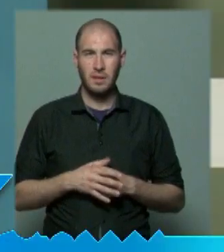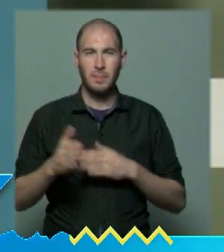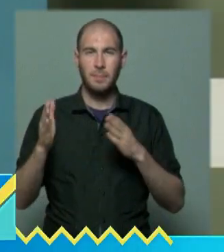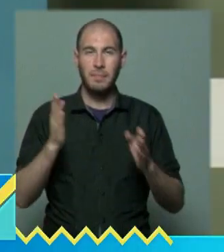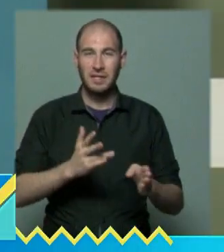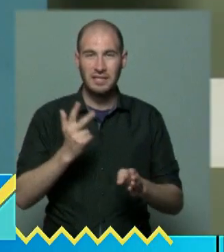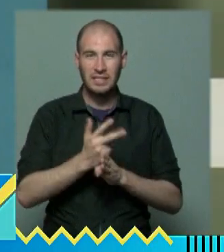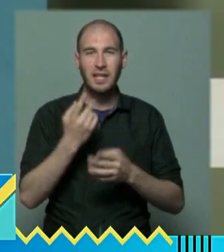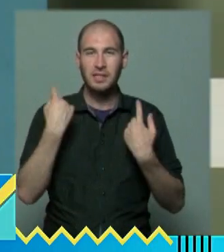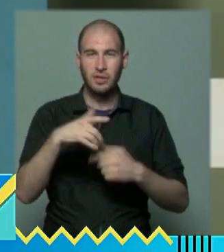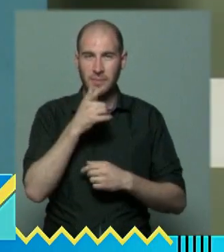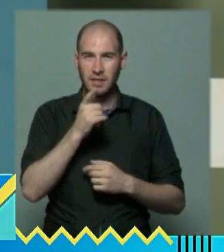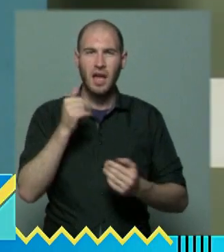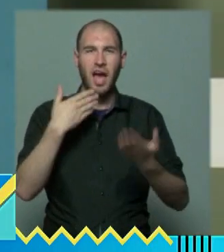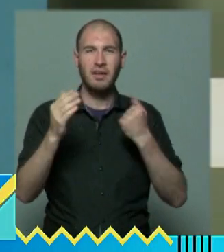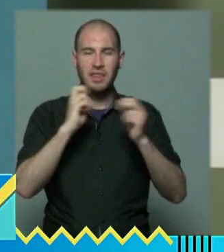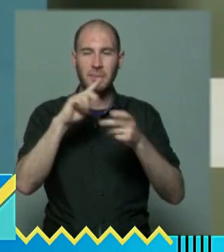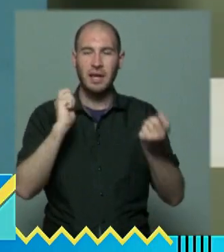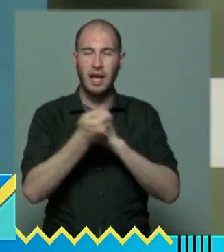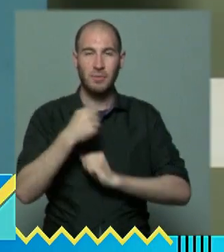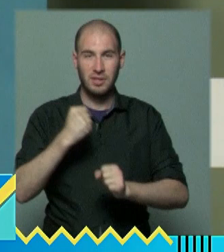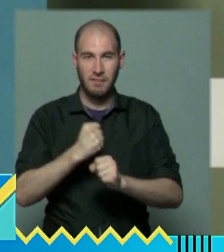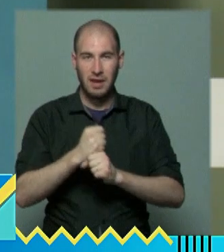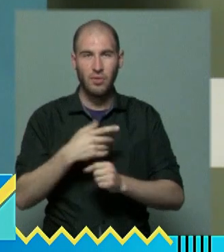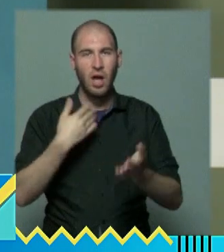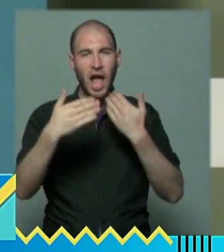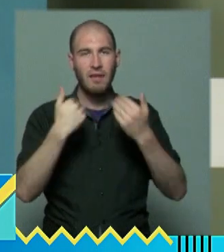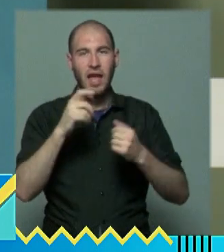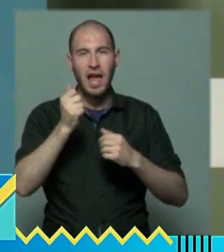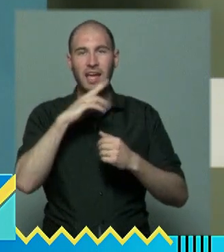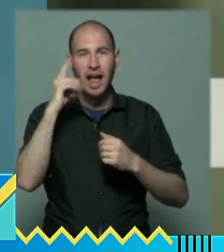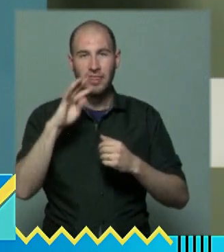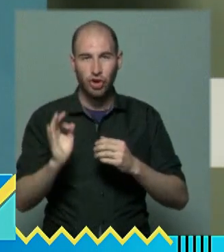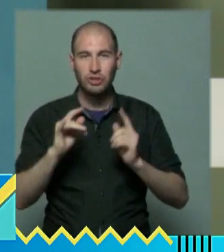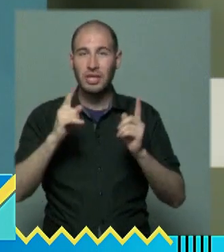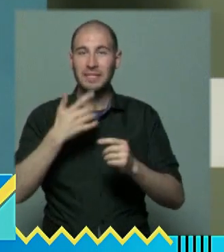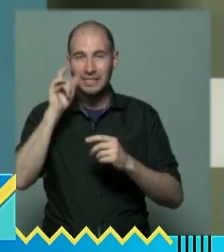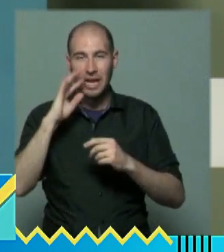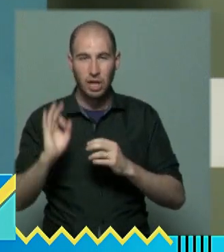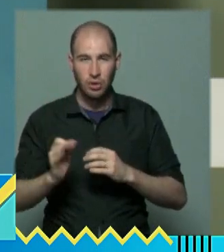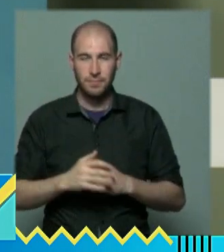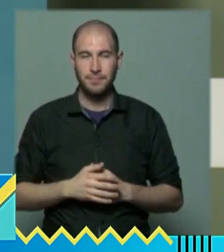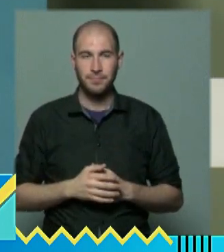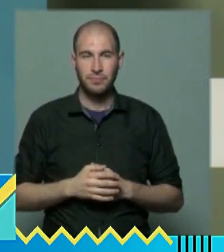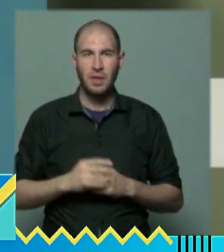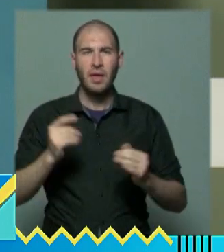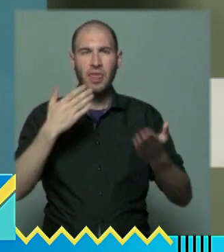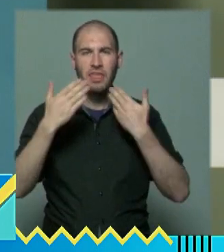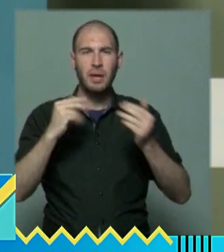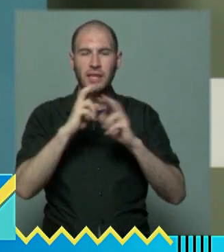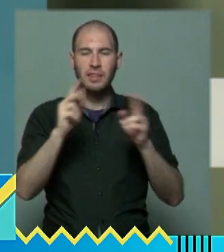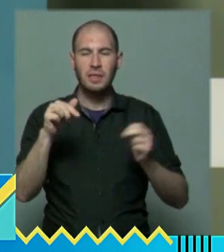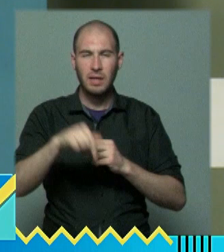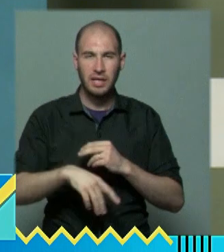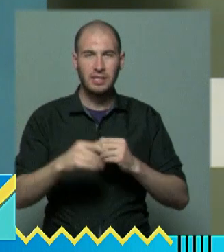Tercer bloque en distintos parecidos, estamos hablando sobre la reforma laboral, charlando con Alejandro Jofré y también con Sergio Jiménez y debatiendo sobre esta temática